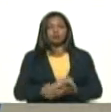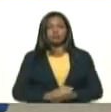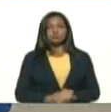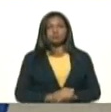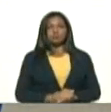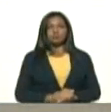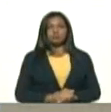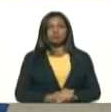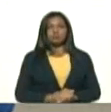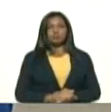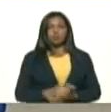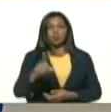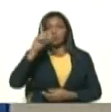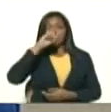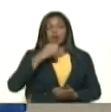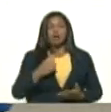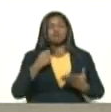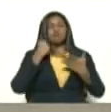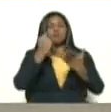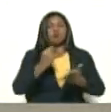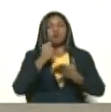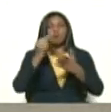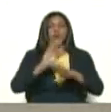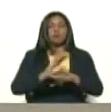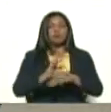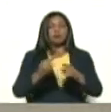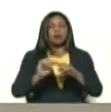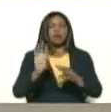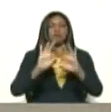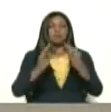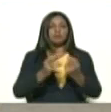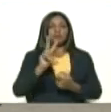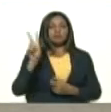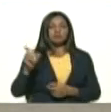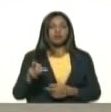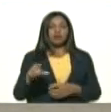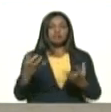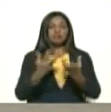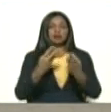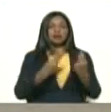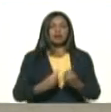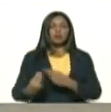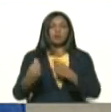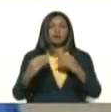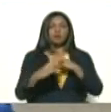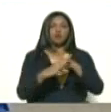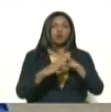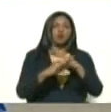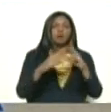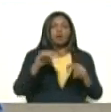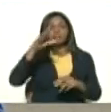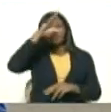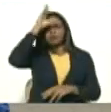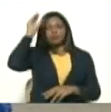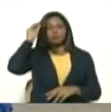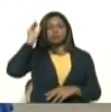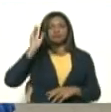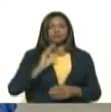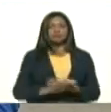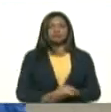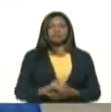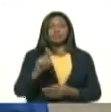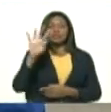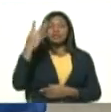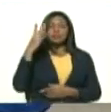que durante un año le hemos dado al pueblo para proteger a la familia venezolana de la guerra económica, del bloqueo de Donald Trump. ¿Qué te